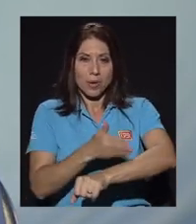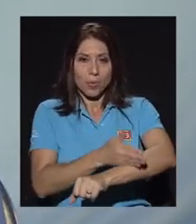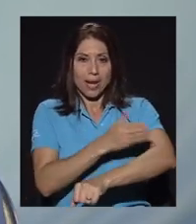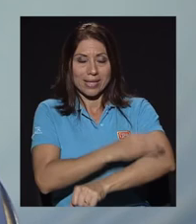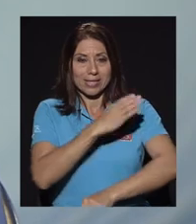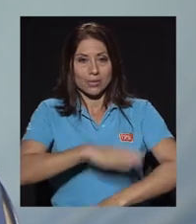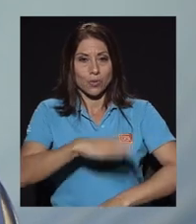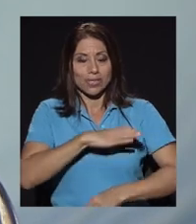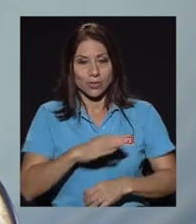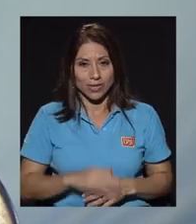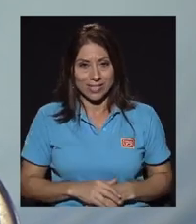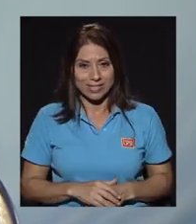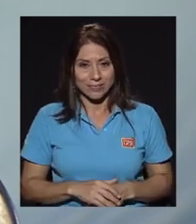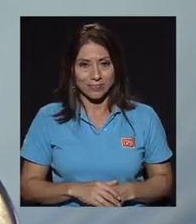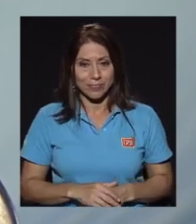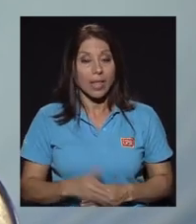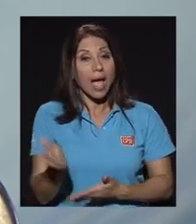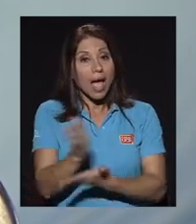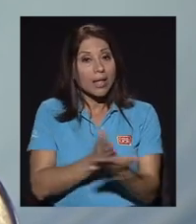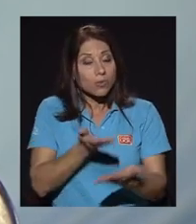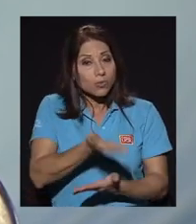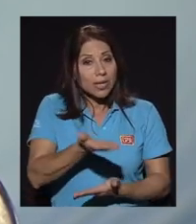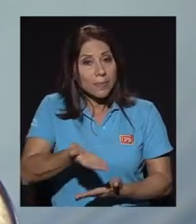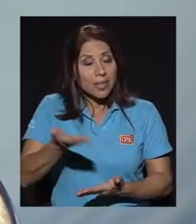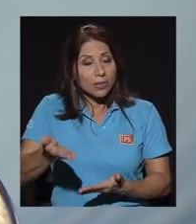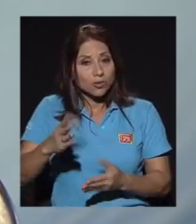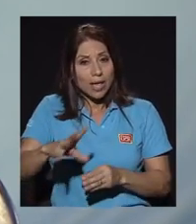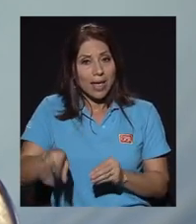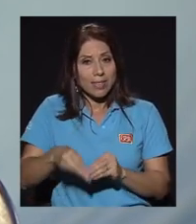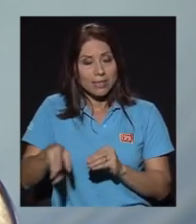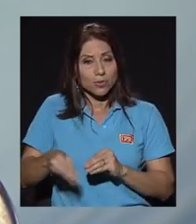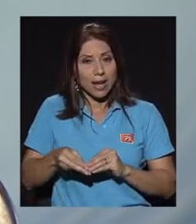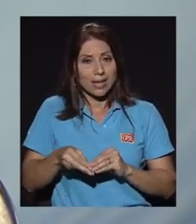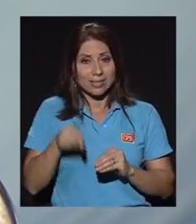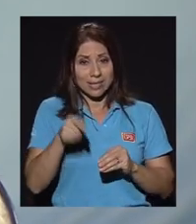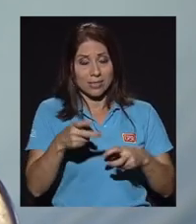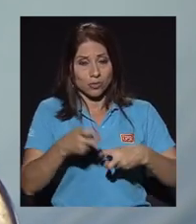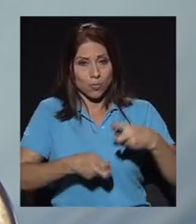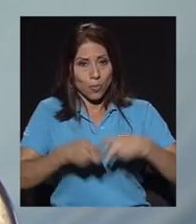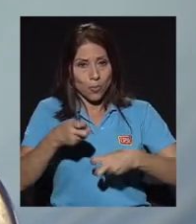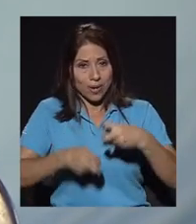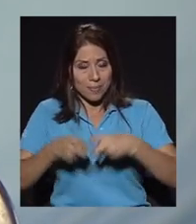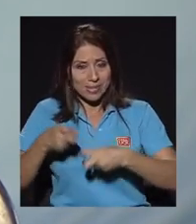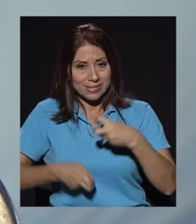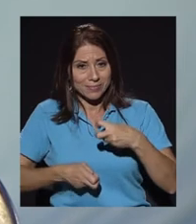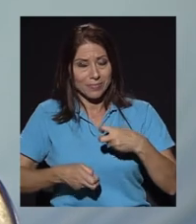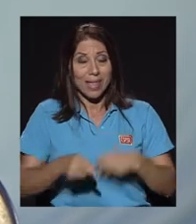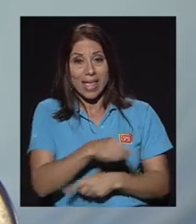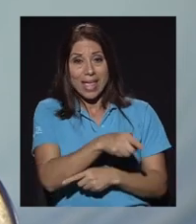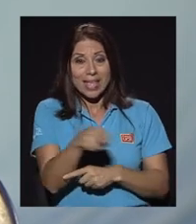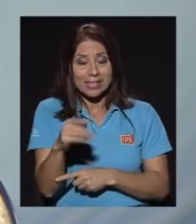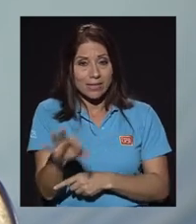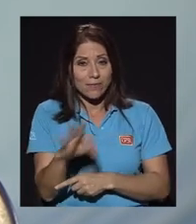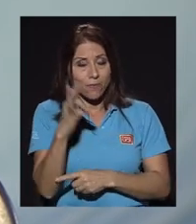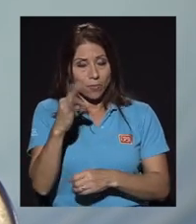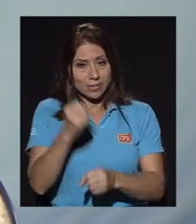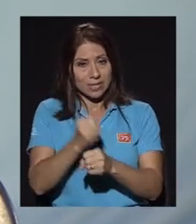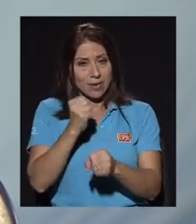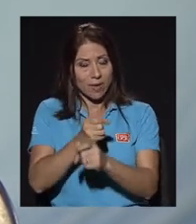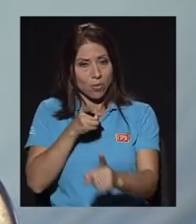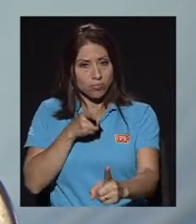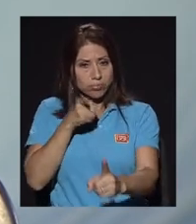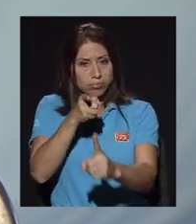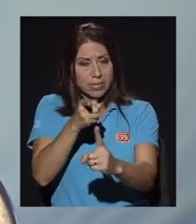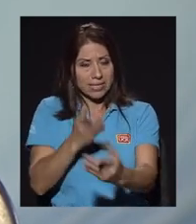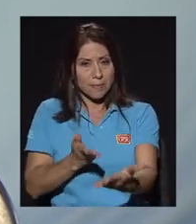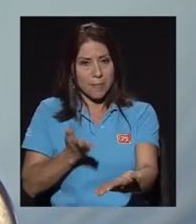estas condiciones. Hay algunos elementos adicionales en estos problemas y en estas líneas de acción que se plantean,